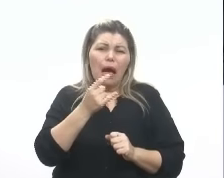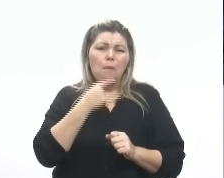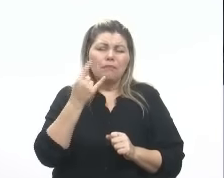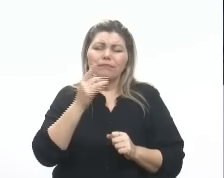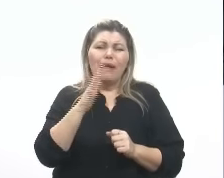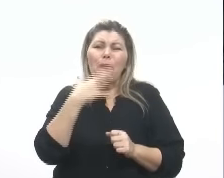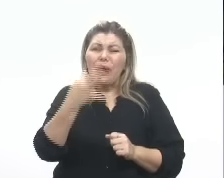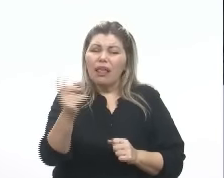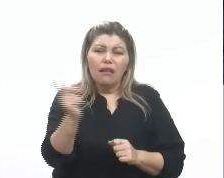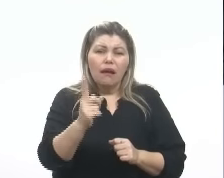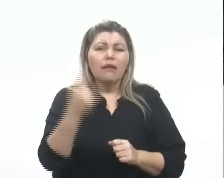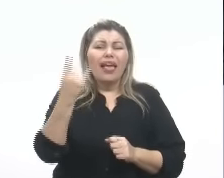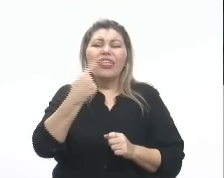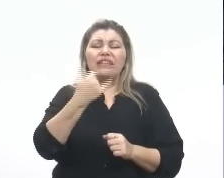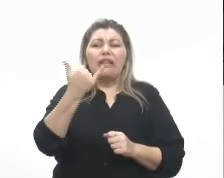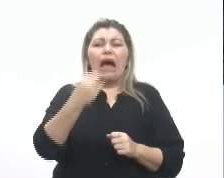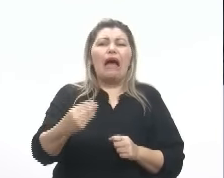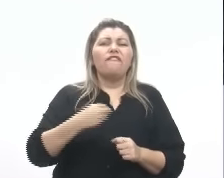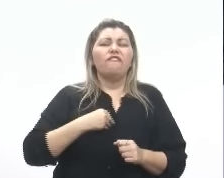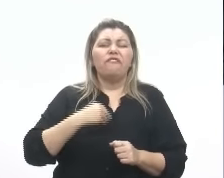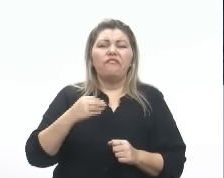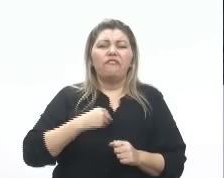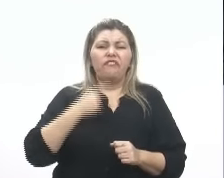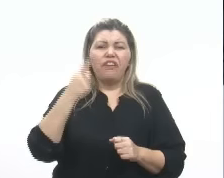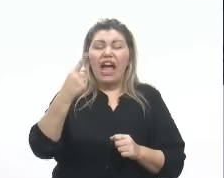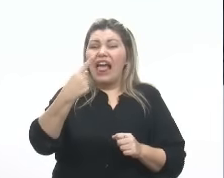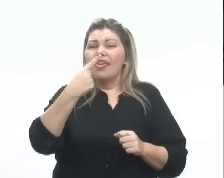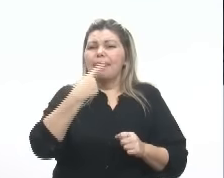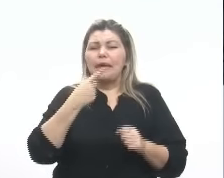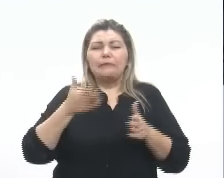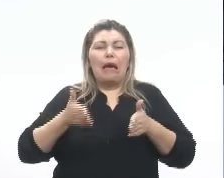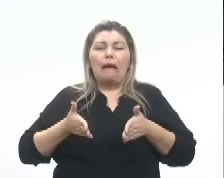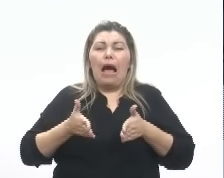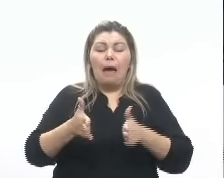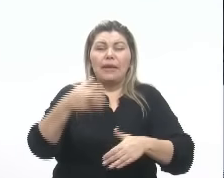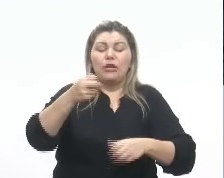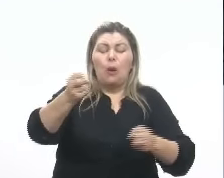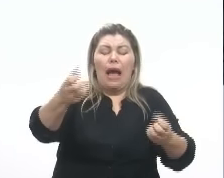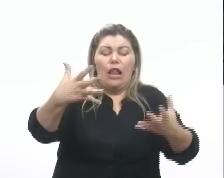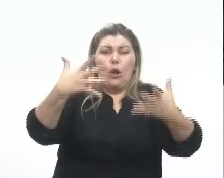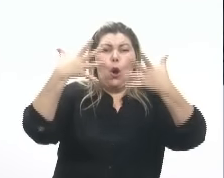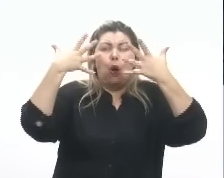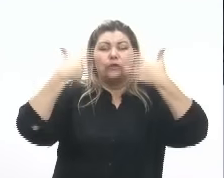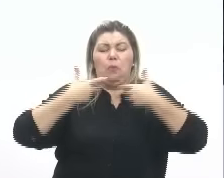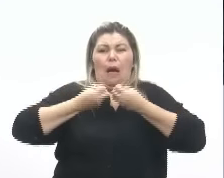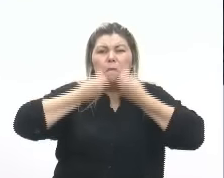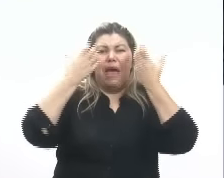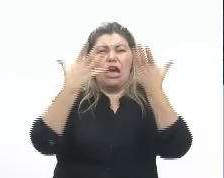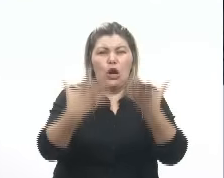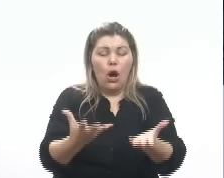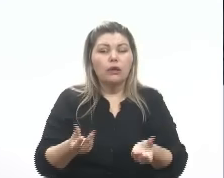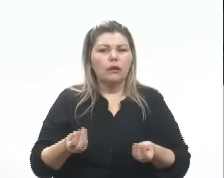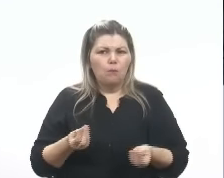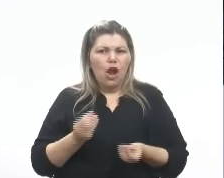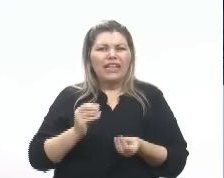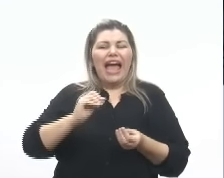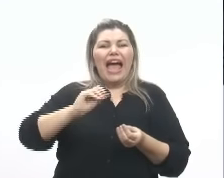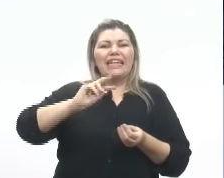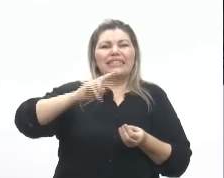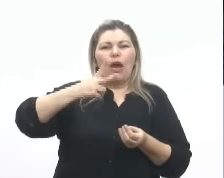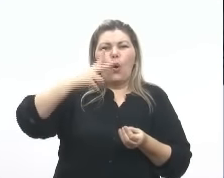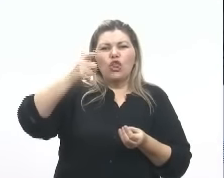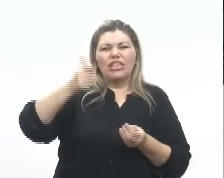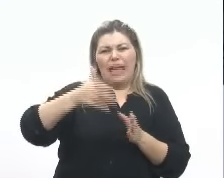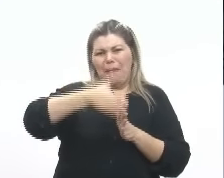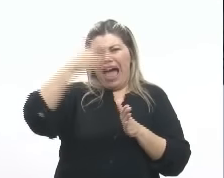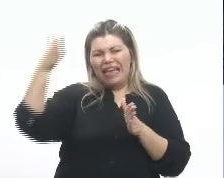esperanza. Acá Michetti dijo, la luz del camino está cerca, porque en el segundo semestre van a llover